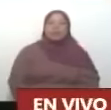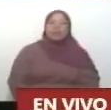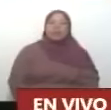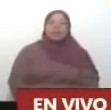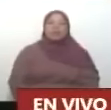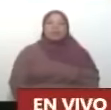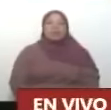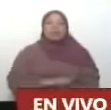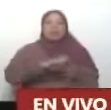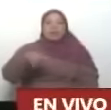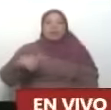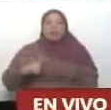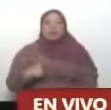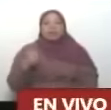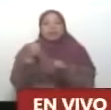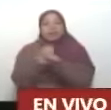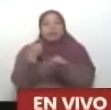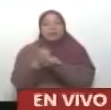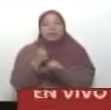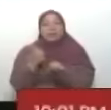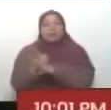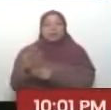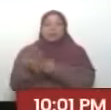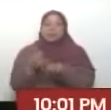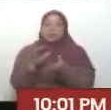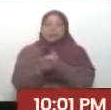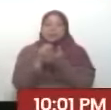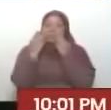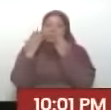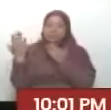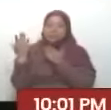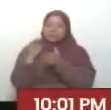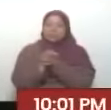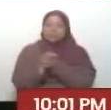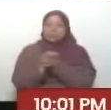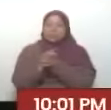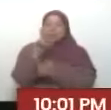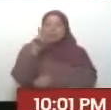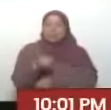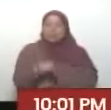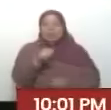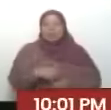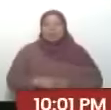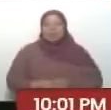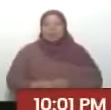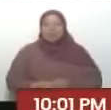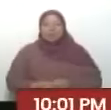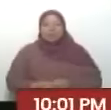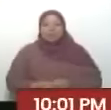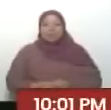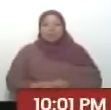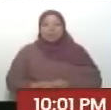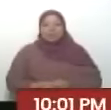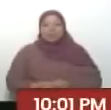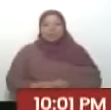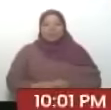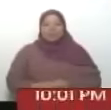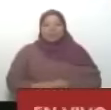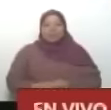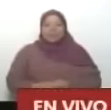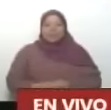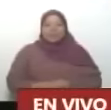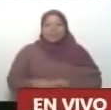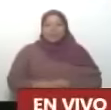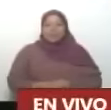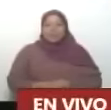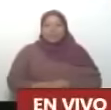También está con nosotros Aquilín, Ernesto Jay y Truco. ¿Ah? Bueno, un gran placer, presidente,